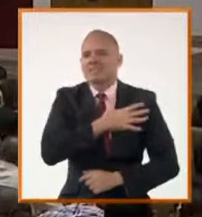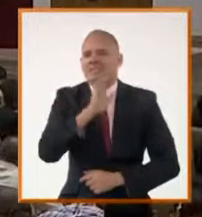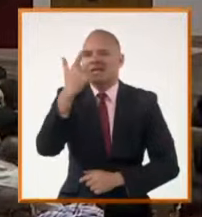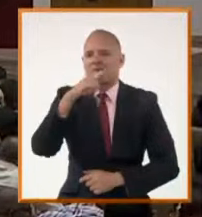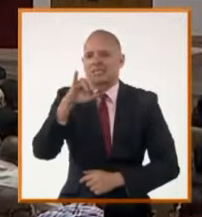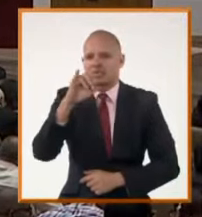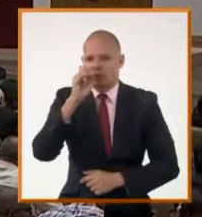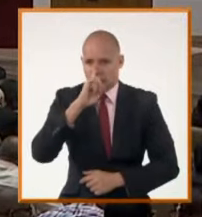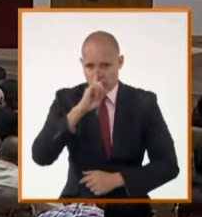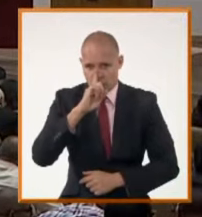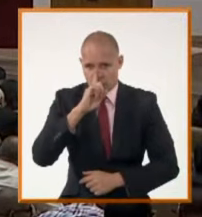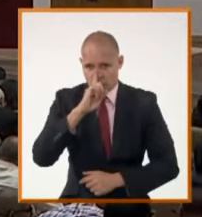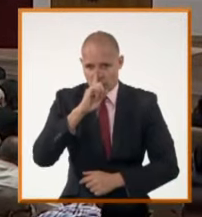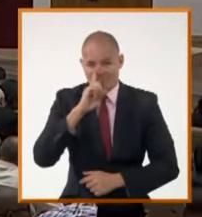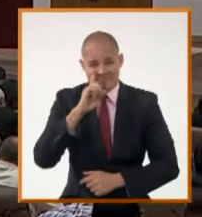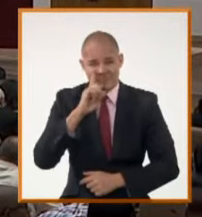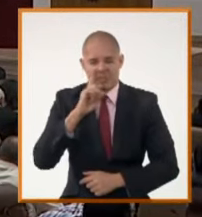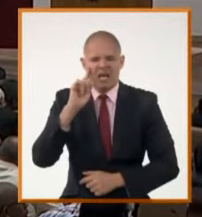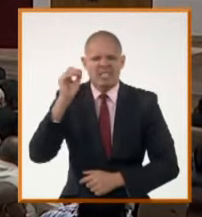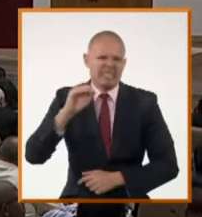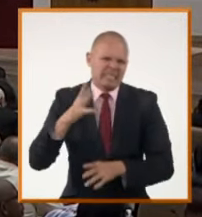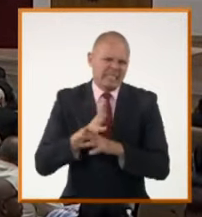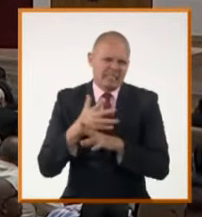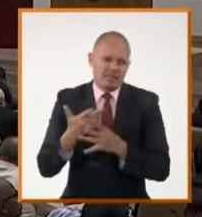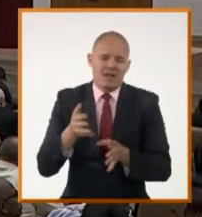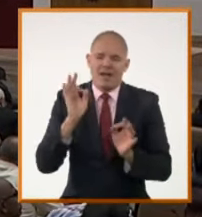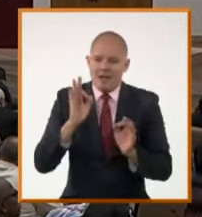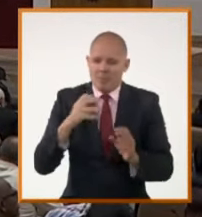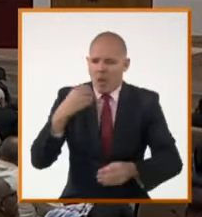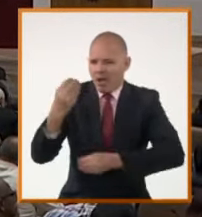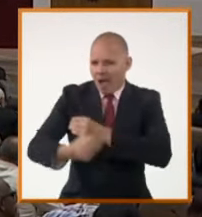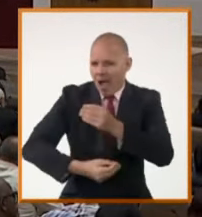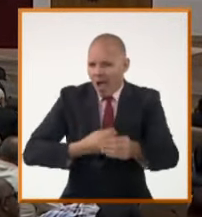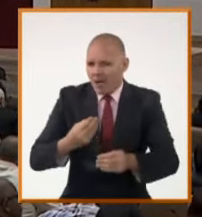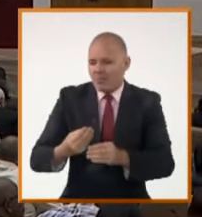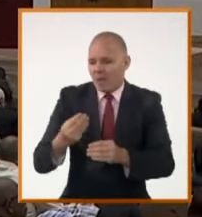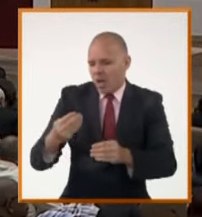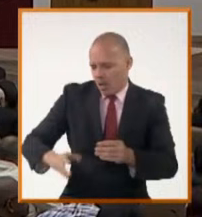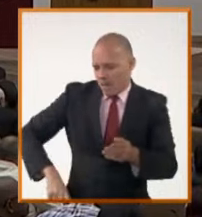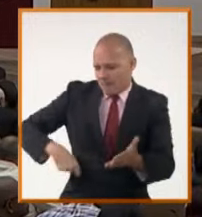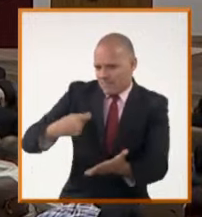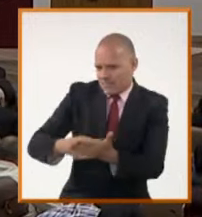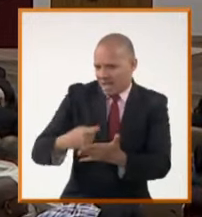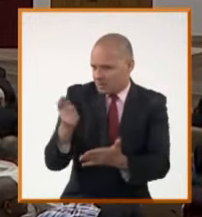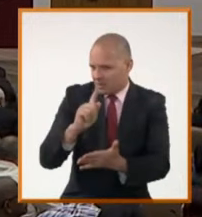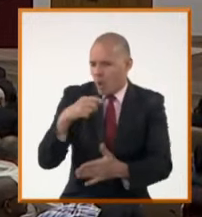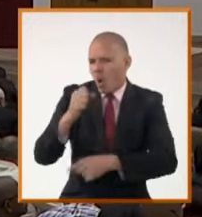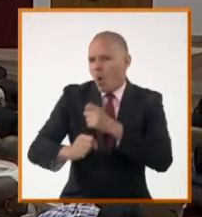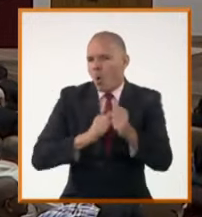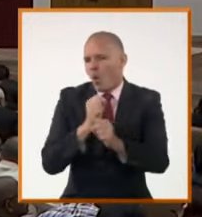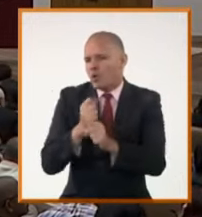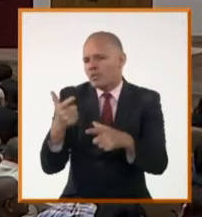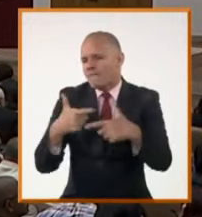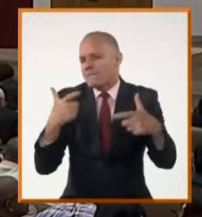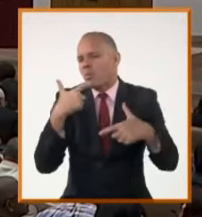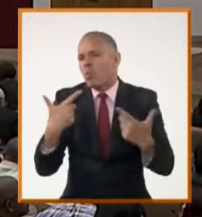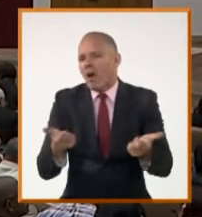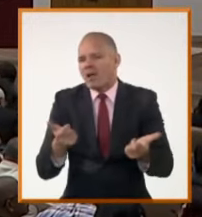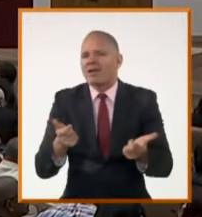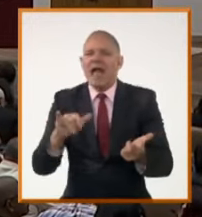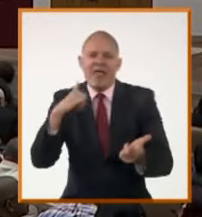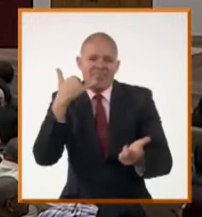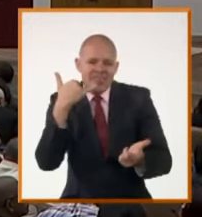verse creado otras condiciones previas, es un proceso necesario, es un proceso que protege al pueblo. Es verdad que